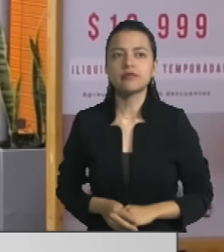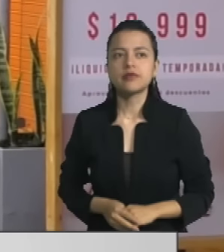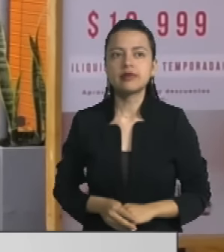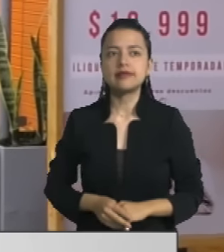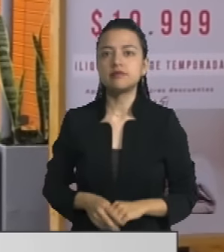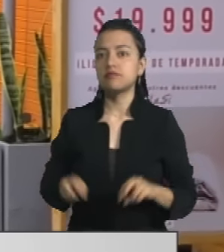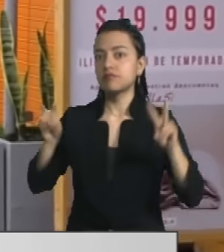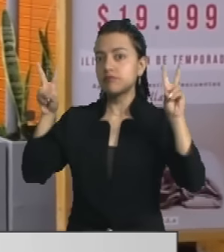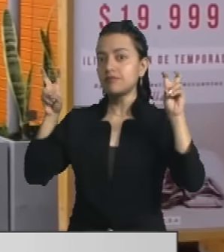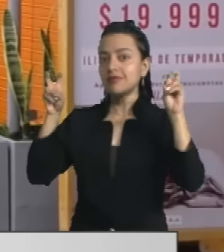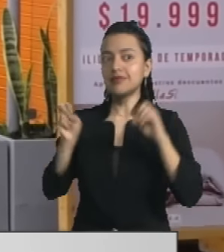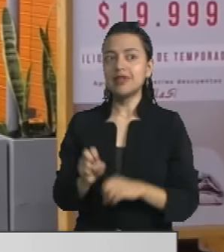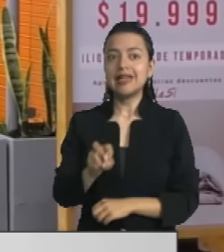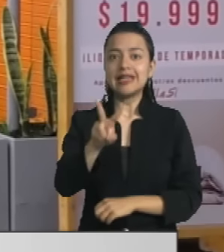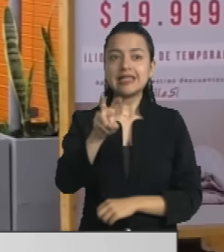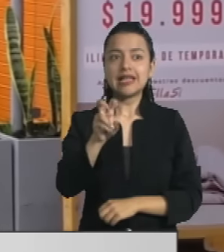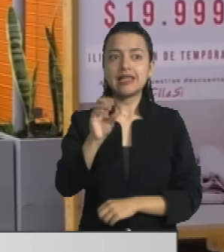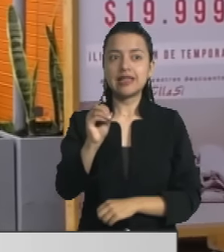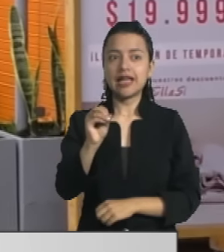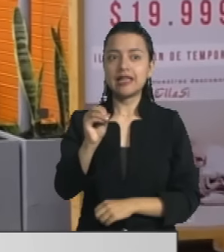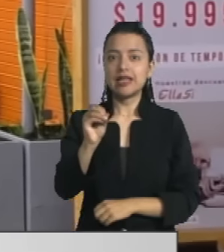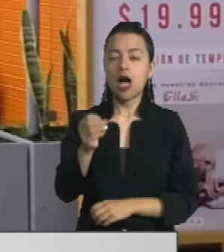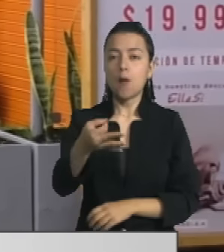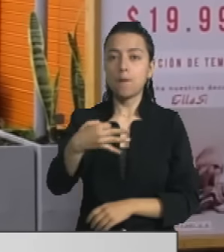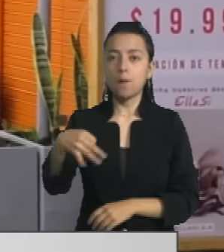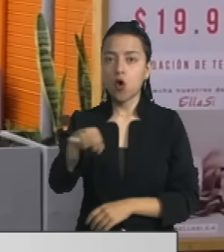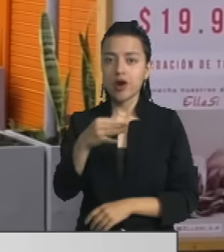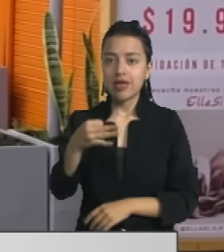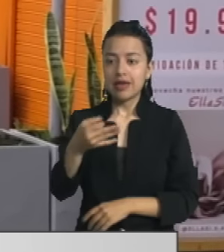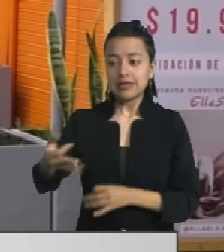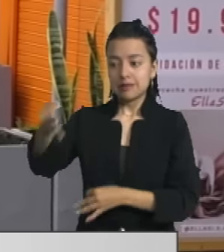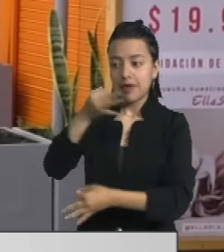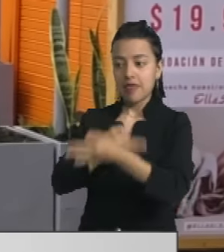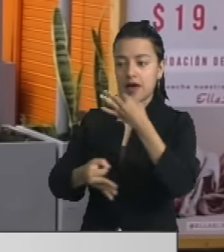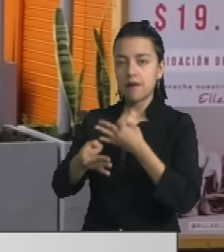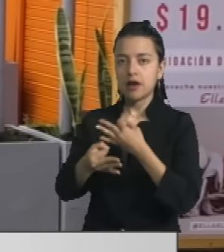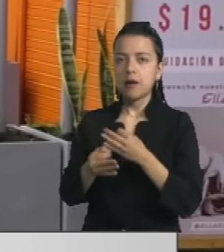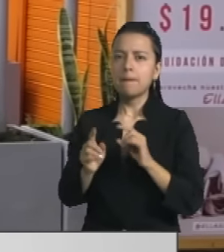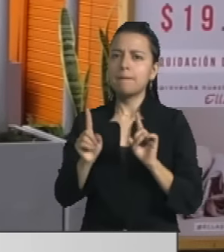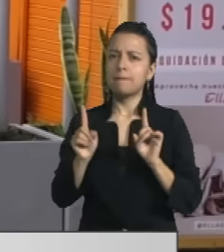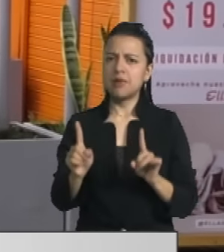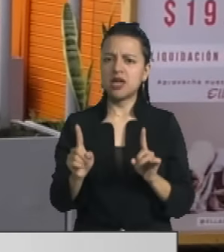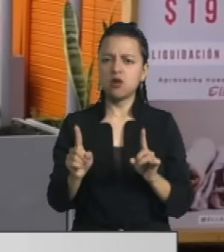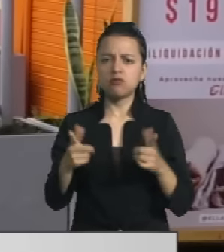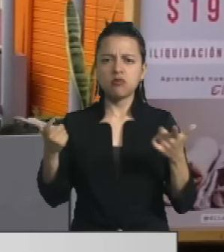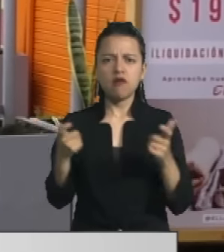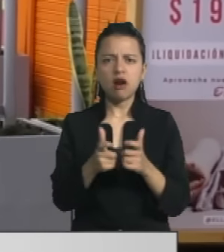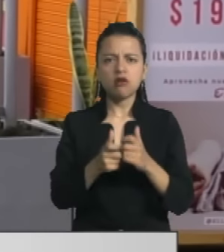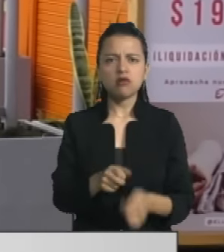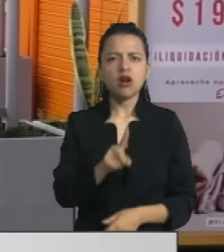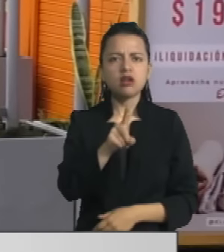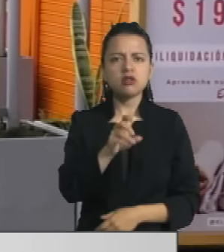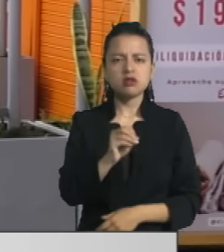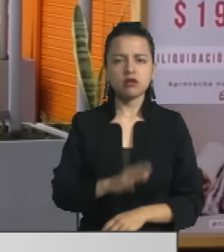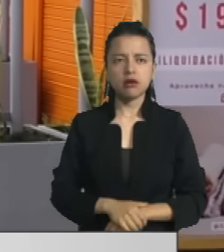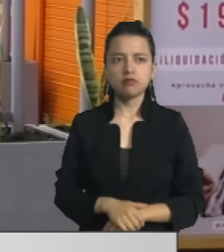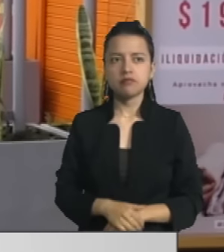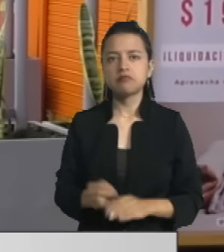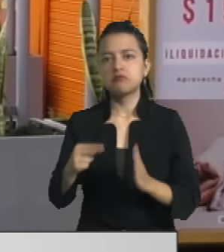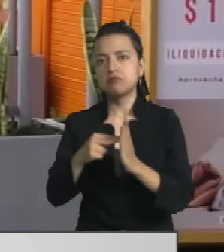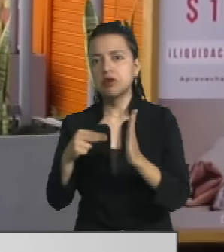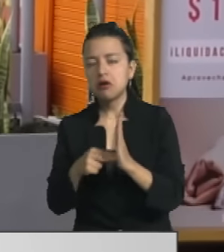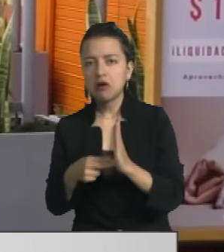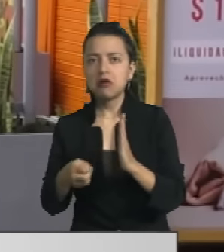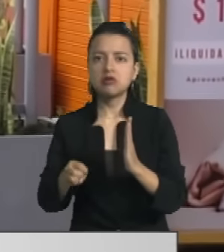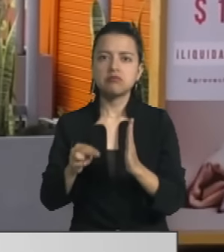te daban 70 monedas Ahora resulta que son 60 monedas que es como derivado del criptomoneda no O sea el bitcoins Y eso que